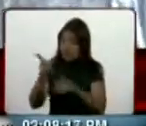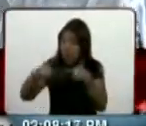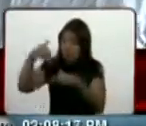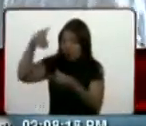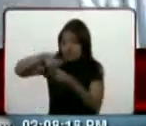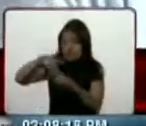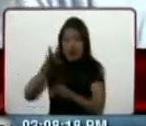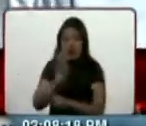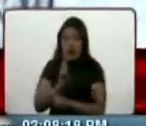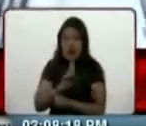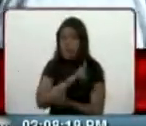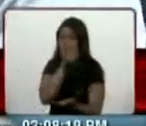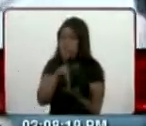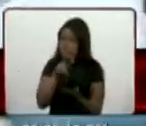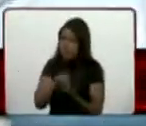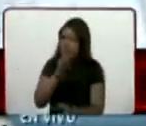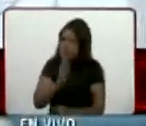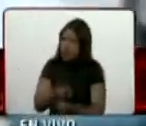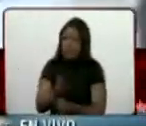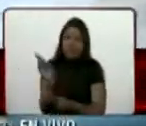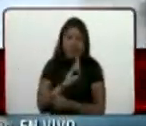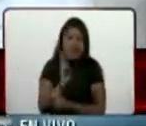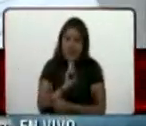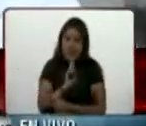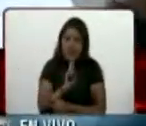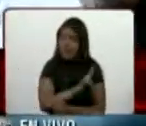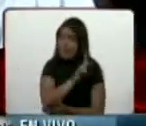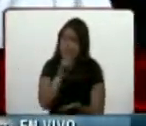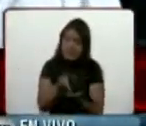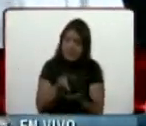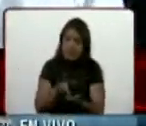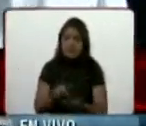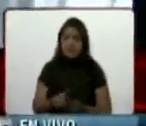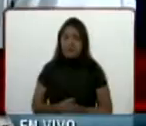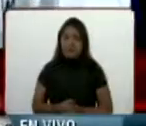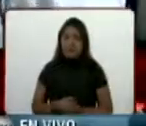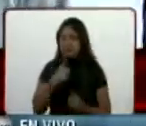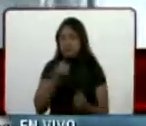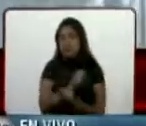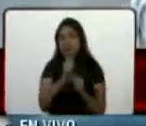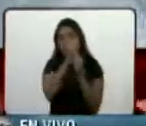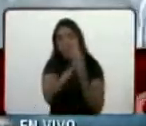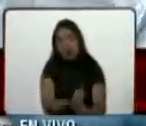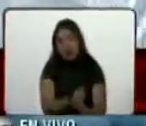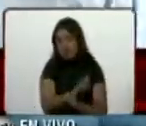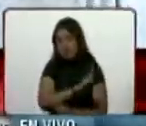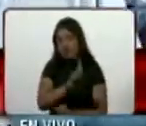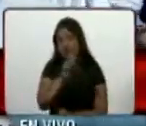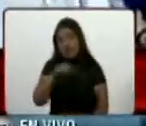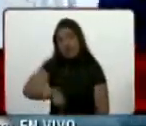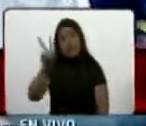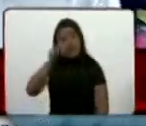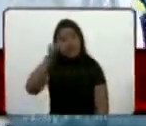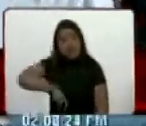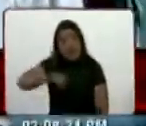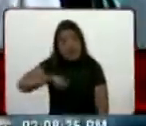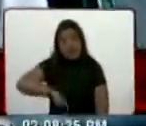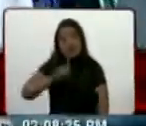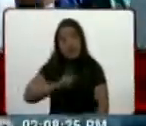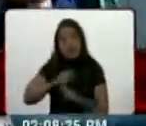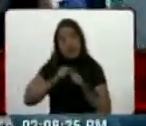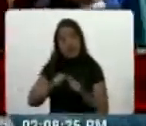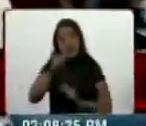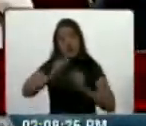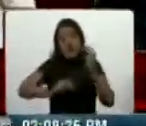La participación debe ser inmediata. La participación no puede esperar. Hoy el país necesita que sigamos construyendo